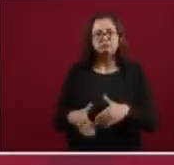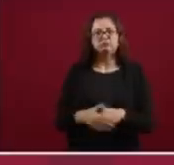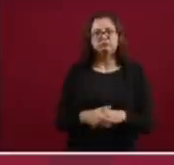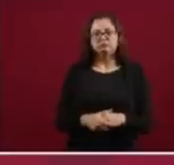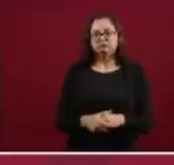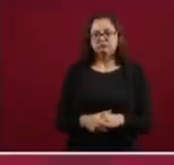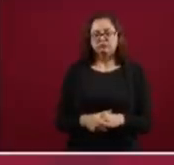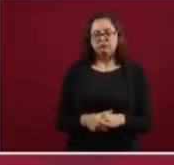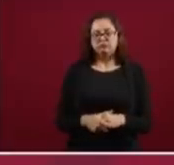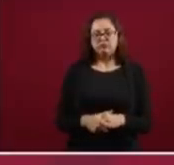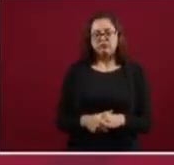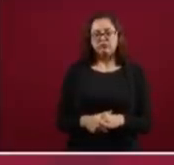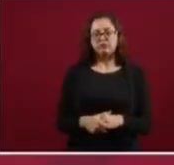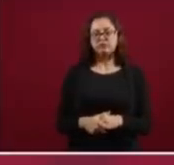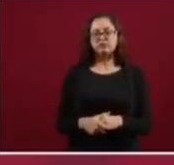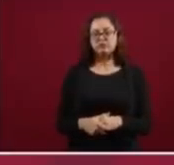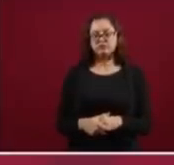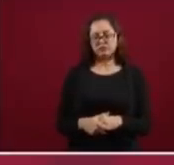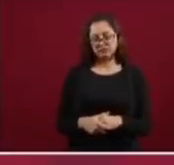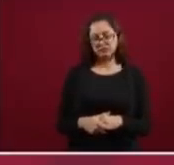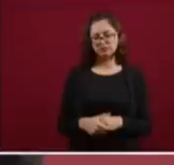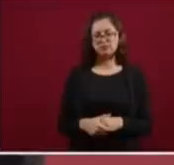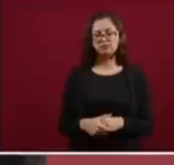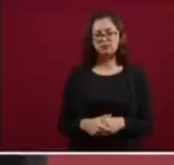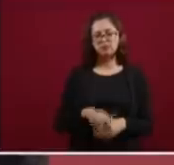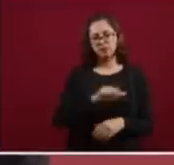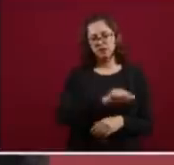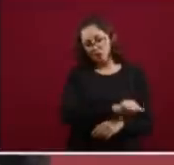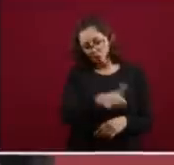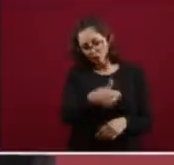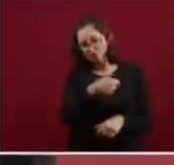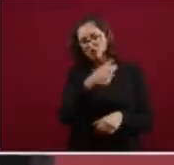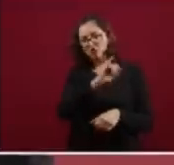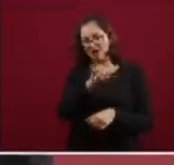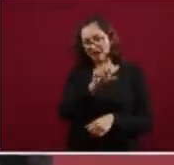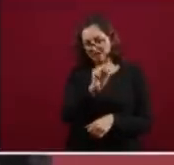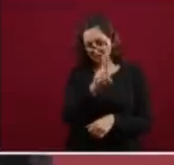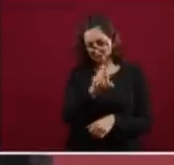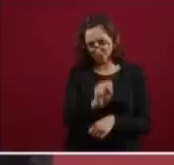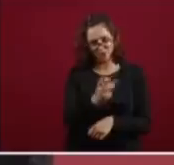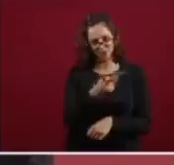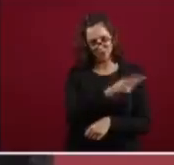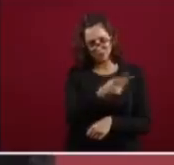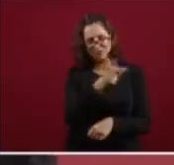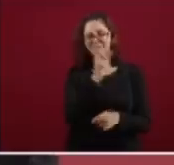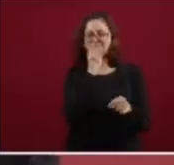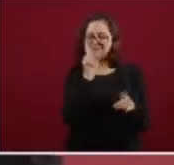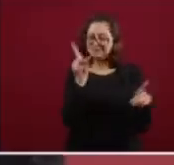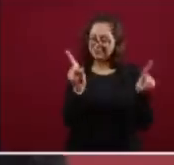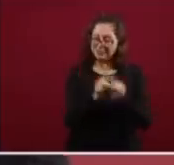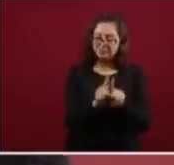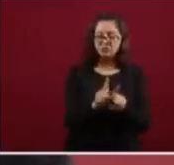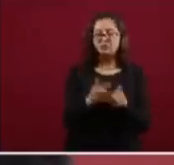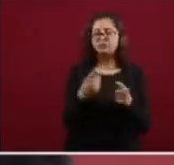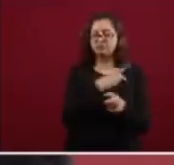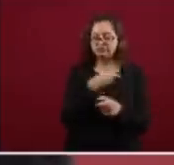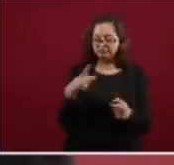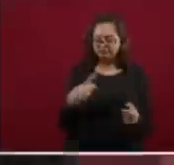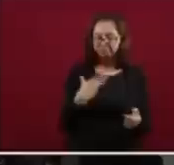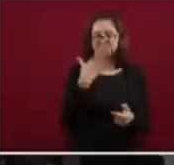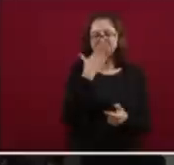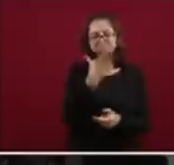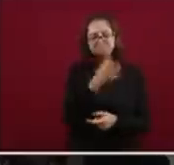y jesús cantú lo mismo entonces es cosa de que se pongan de acuerdo se reúnan